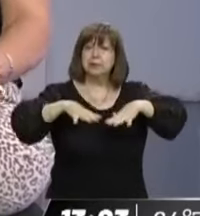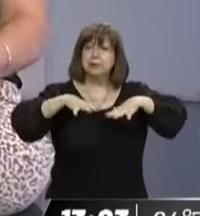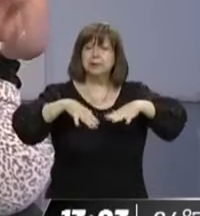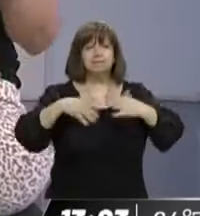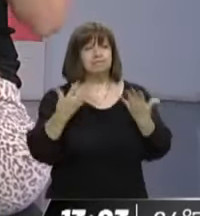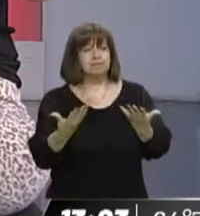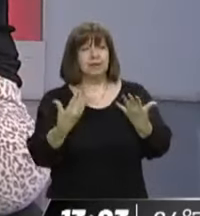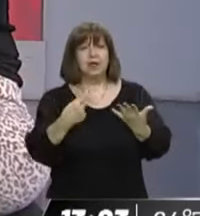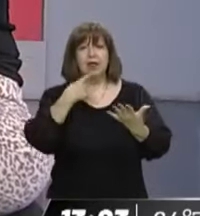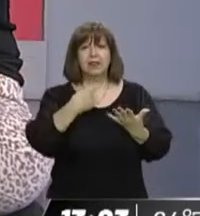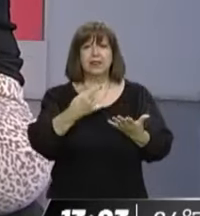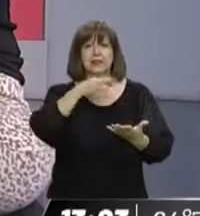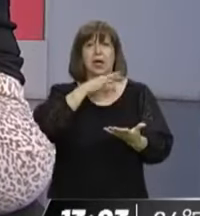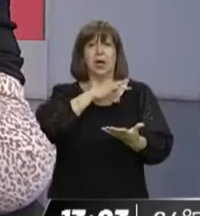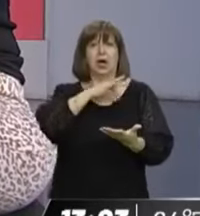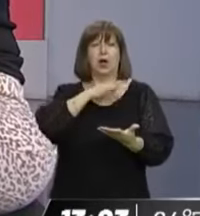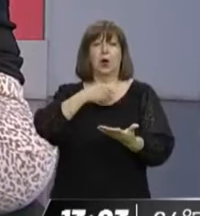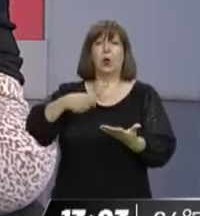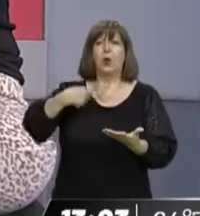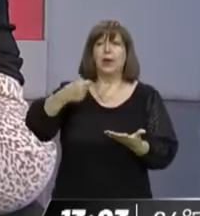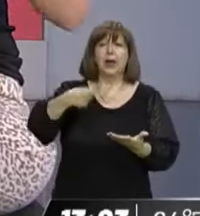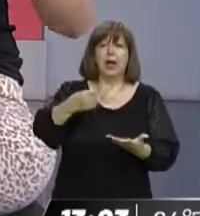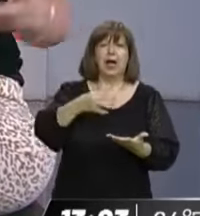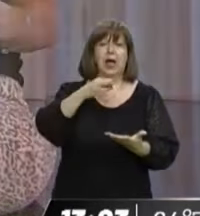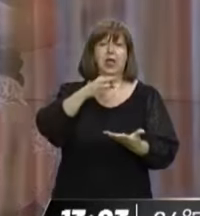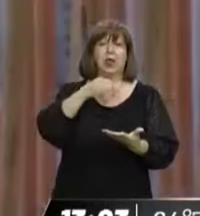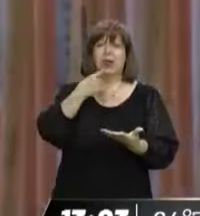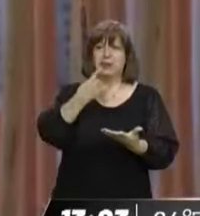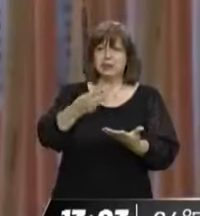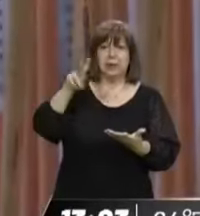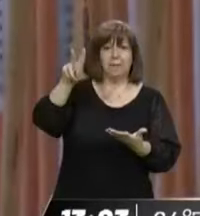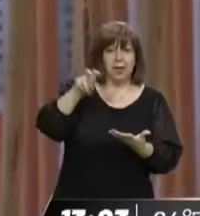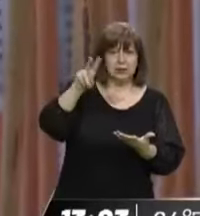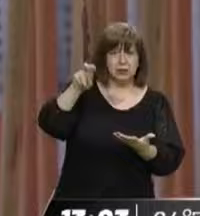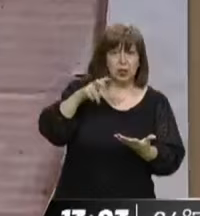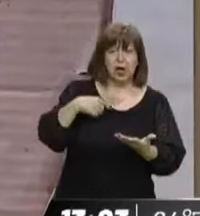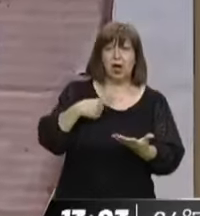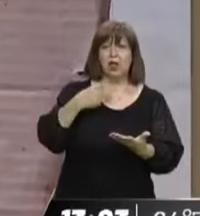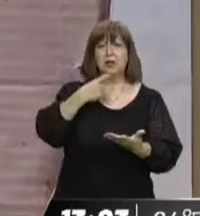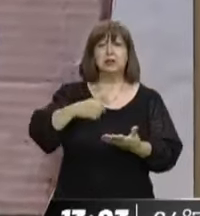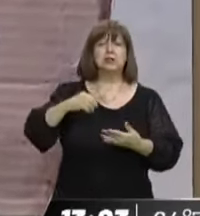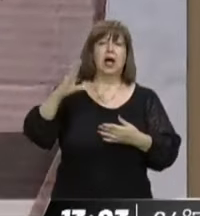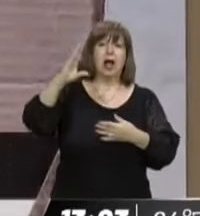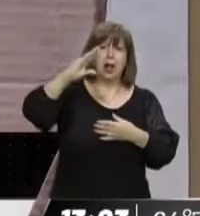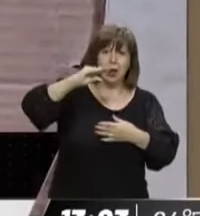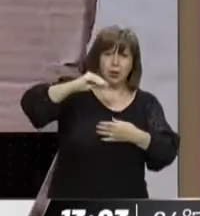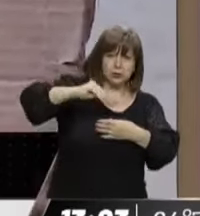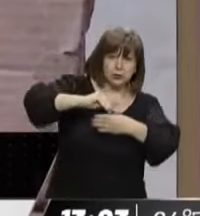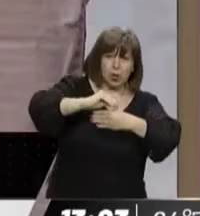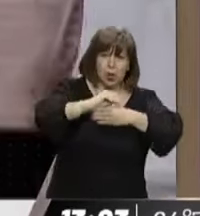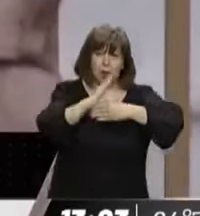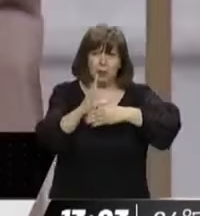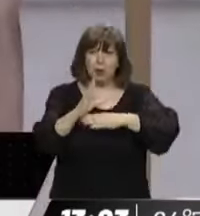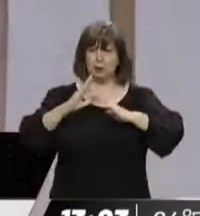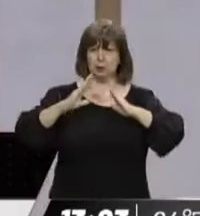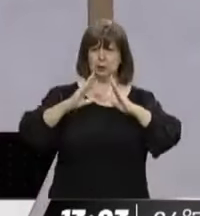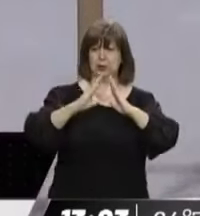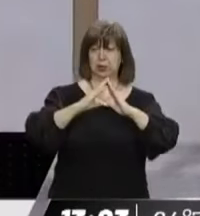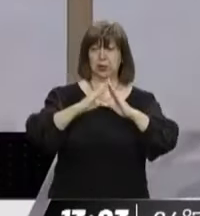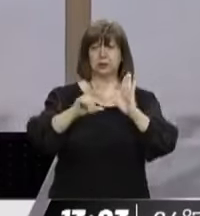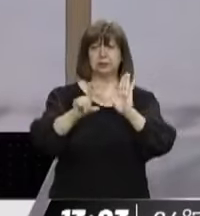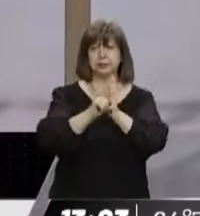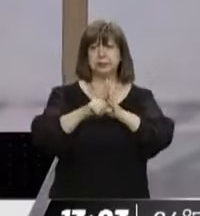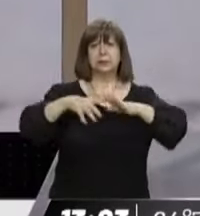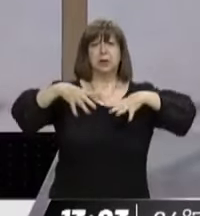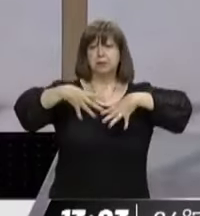Necesitamos haberes dignos es lo que dijeron jubilados y pensionados que decidieron salir a la calle y llevar adelante esta